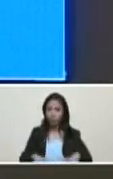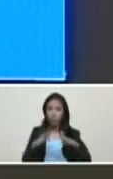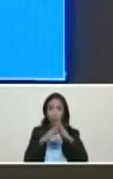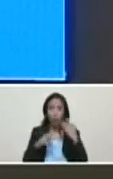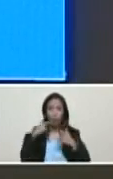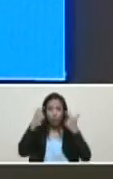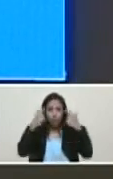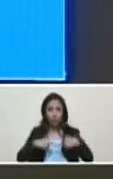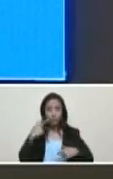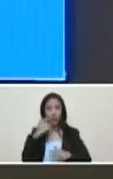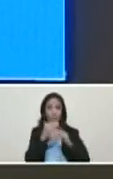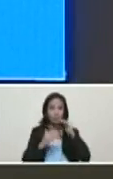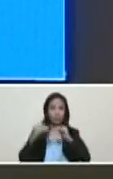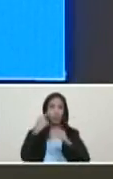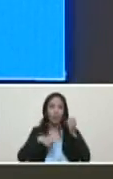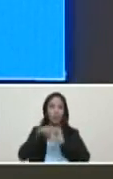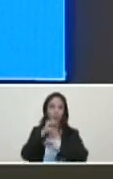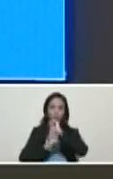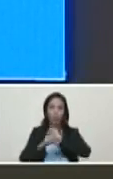seamos capaces de defender